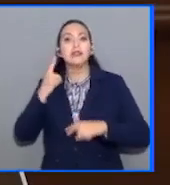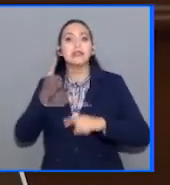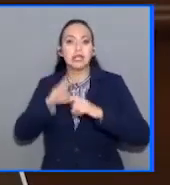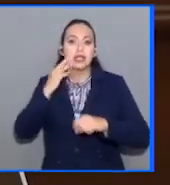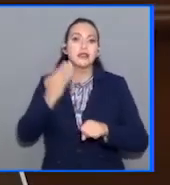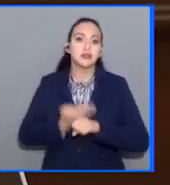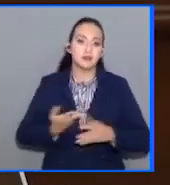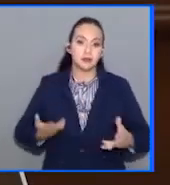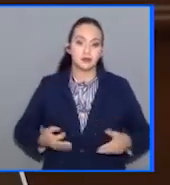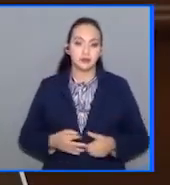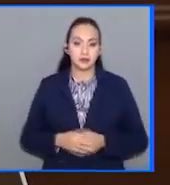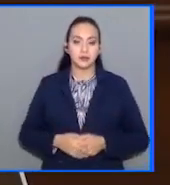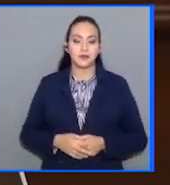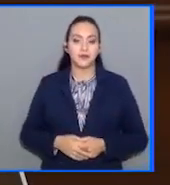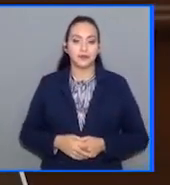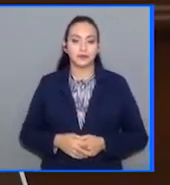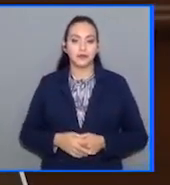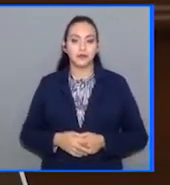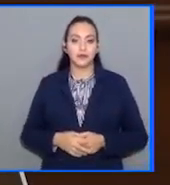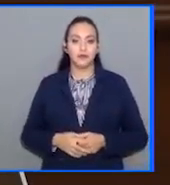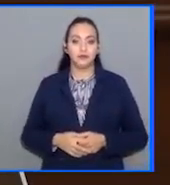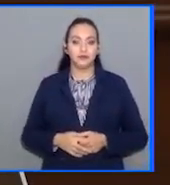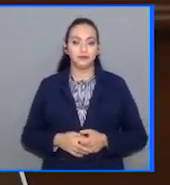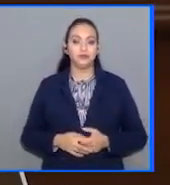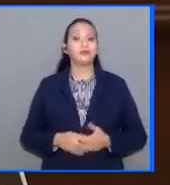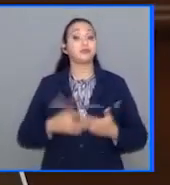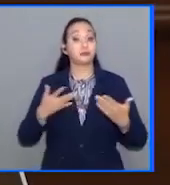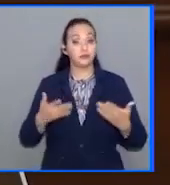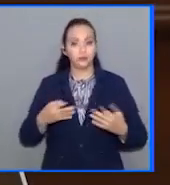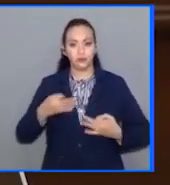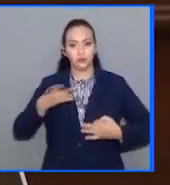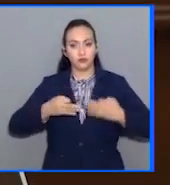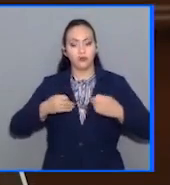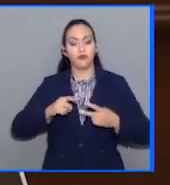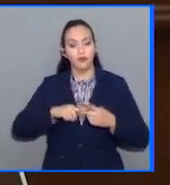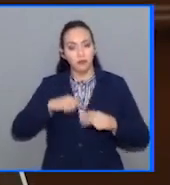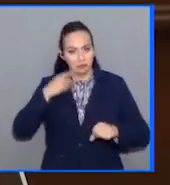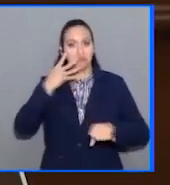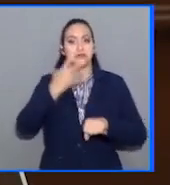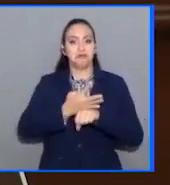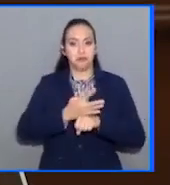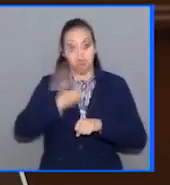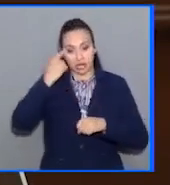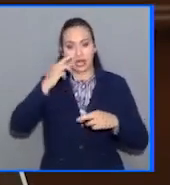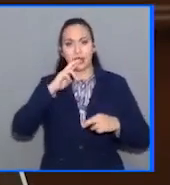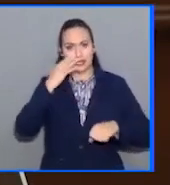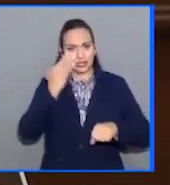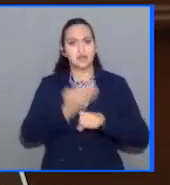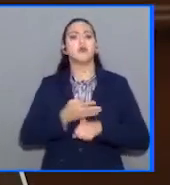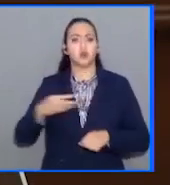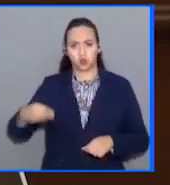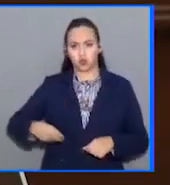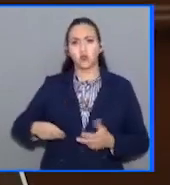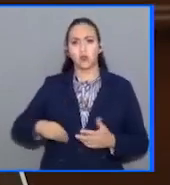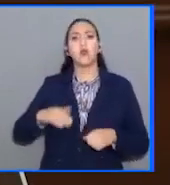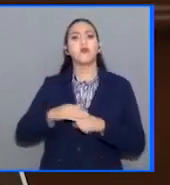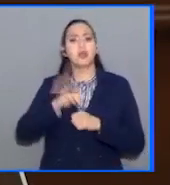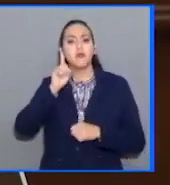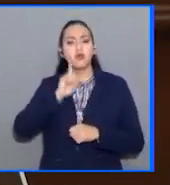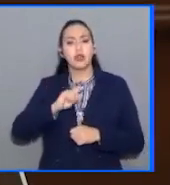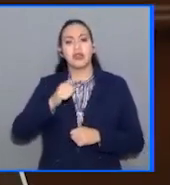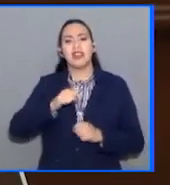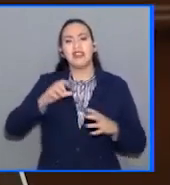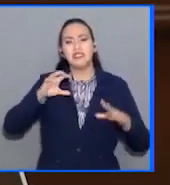tanto que el eventual juzgamiento y sanción de los responsables por los referidos actos de tortura constituye un